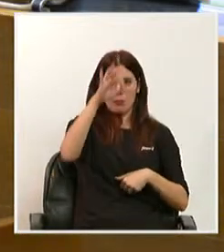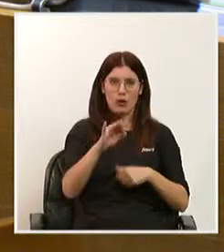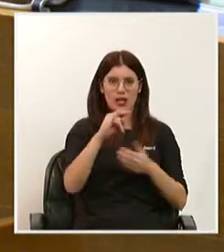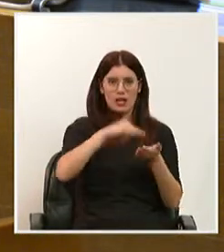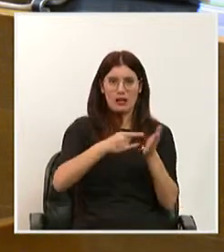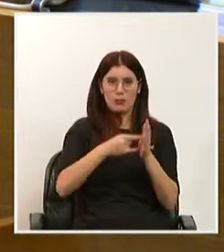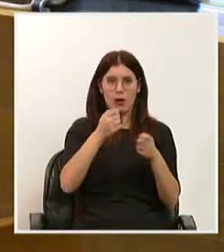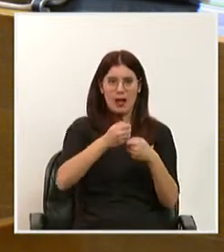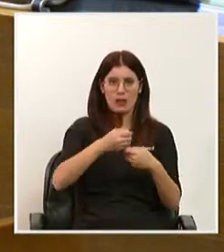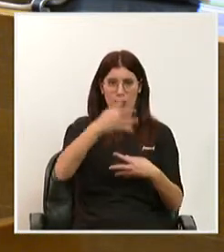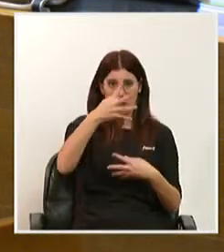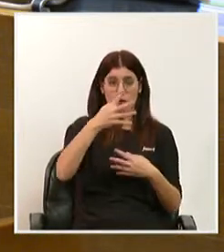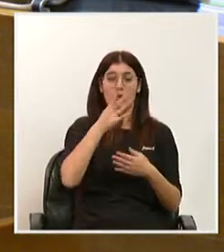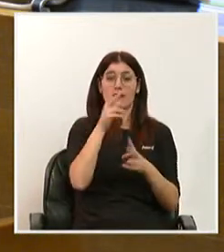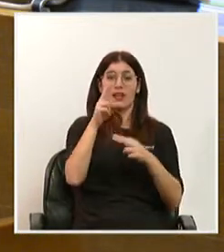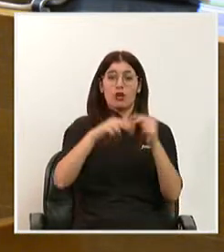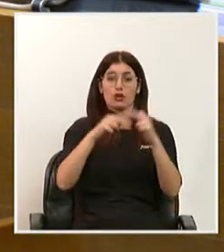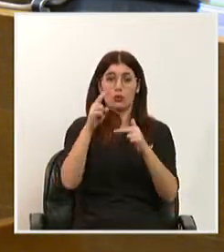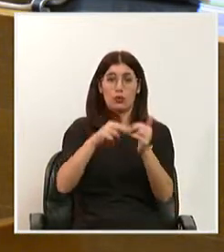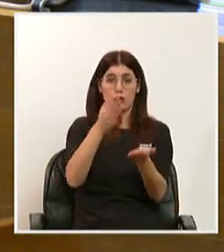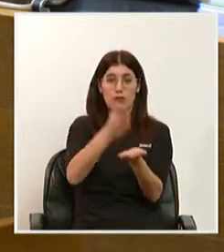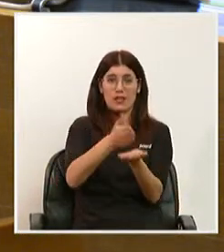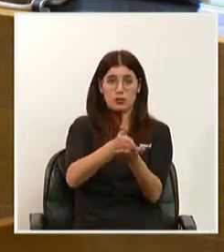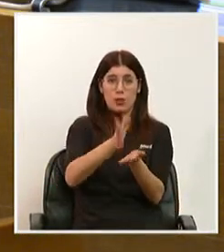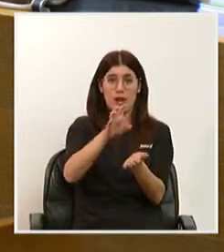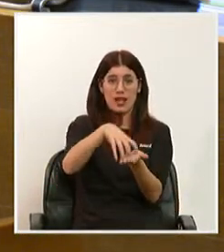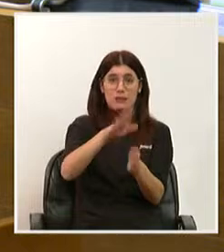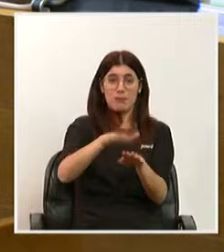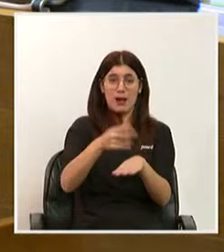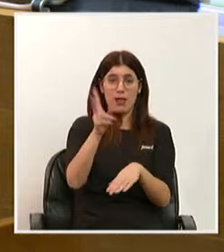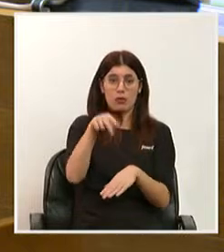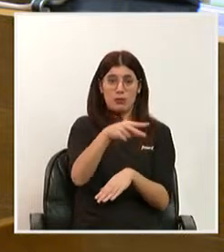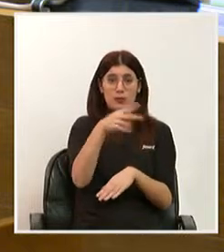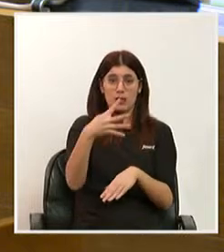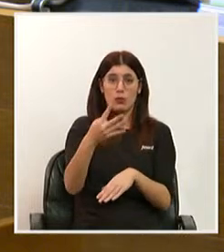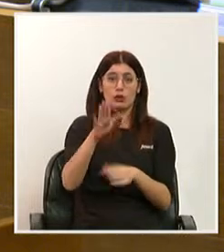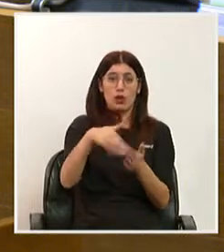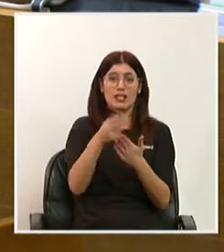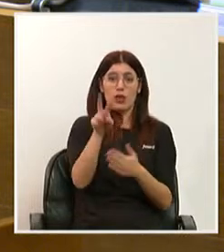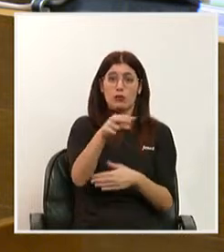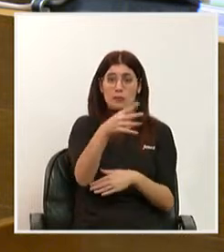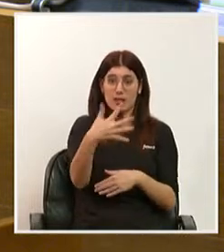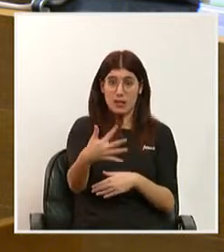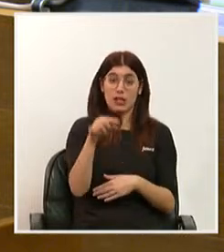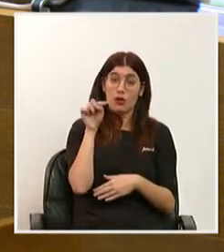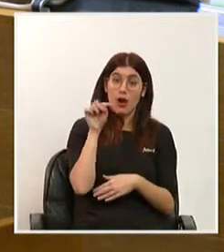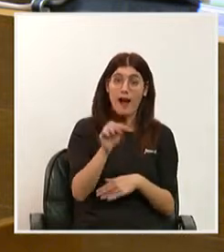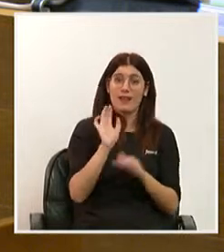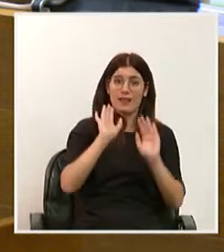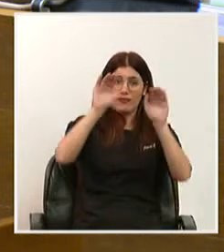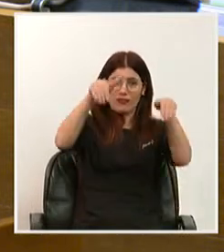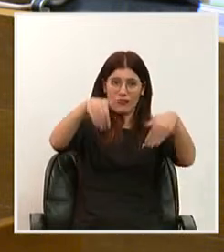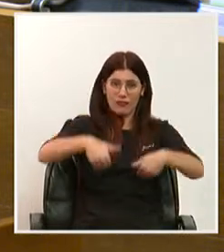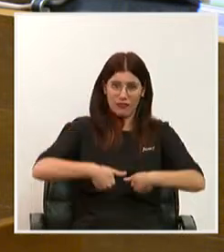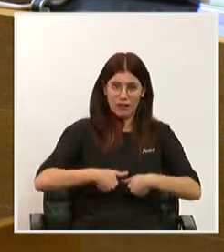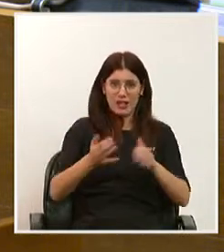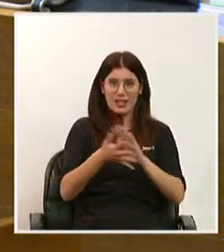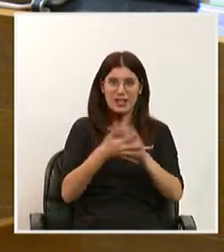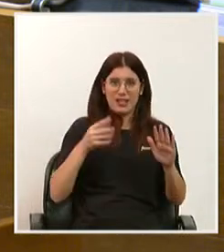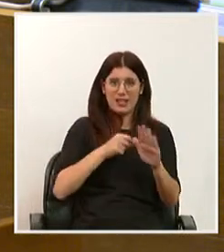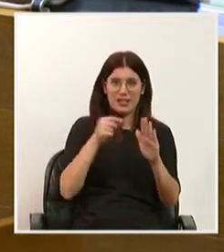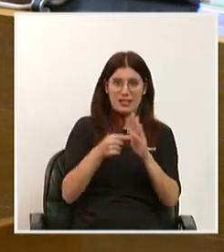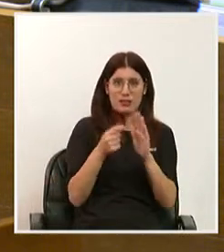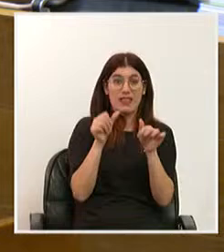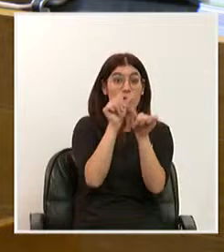edific de construcción de escuelas para el curso 2024 2025 donde estarán finalizadas de forma Exprés